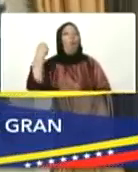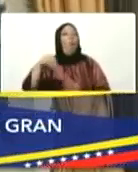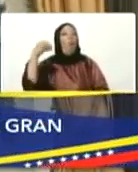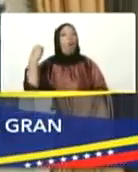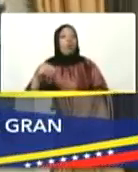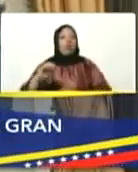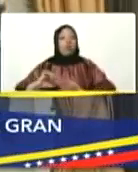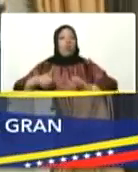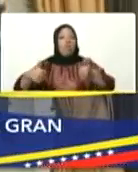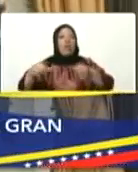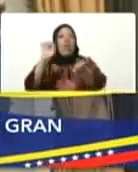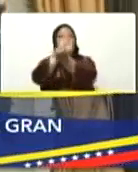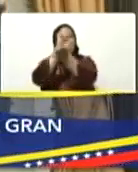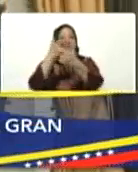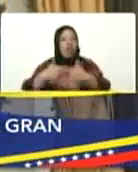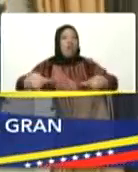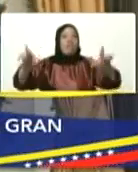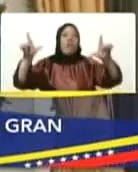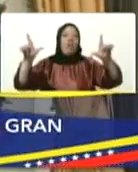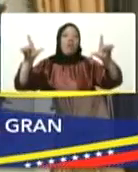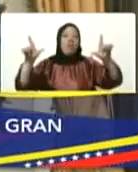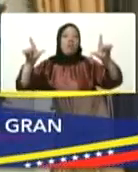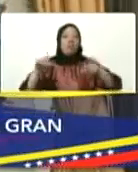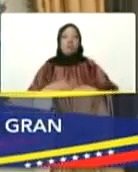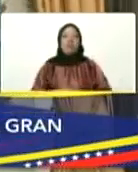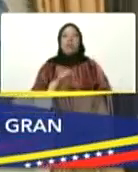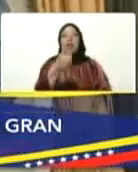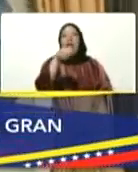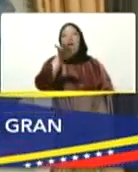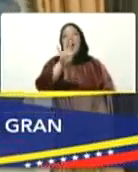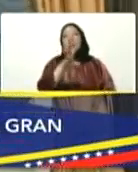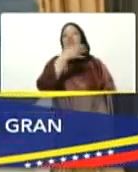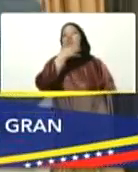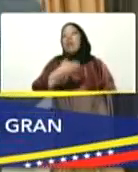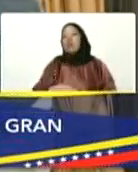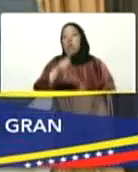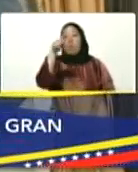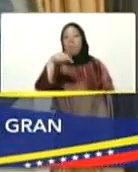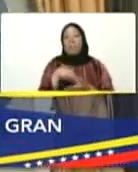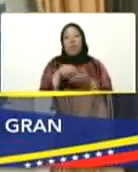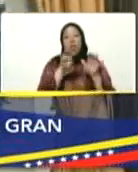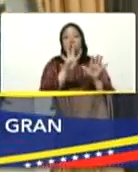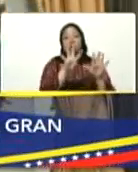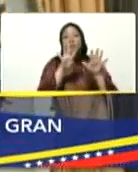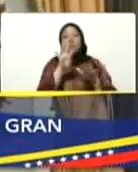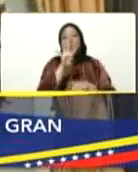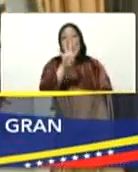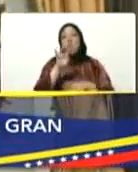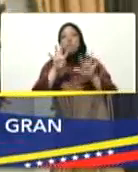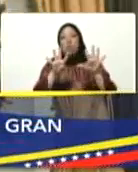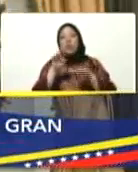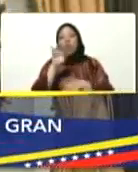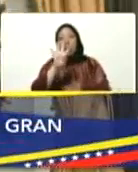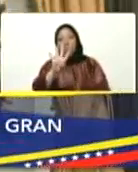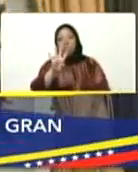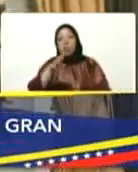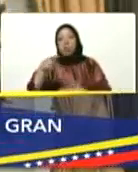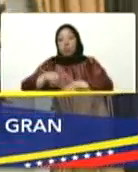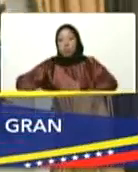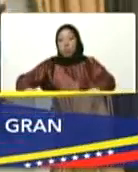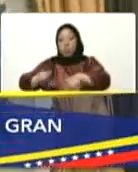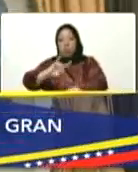recién salido de la cárcel, aquel 14 de diciembre de 1994, ante el auditorio de la